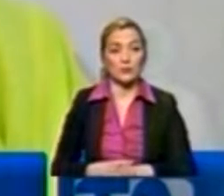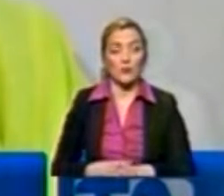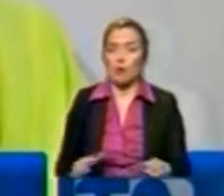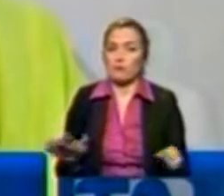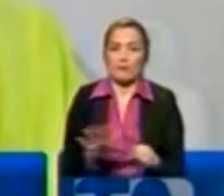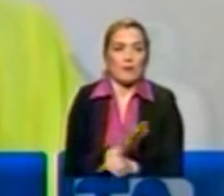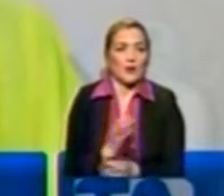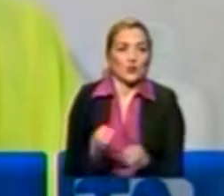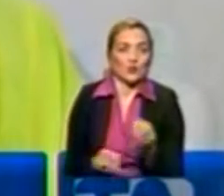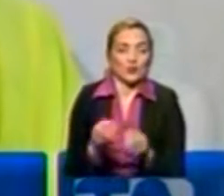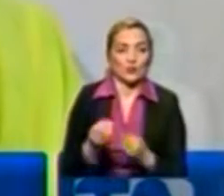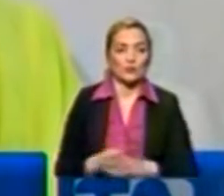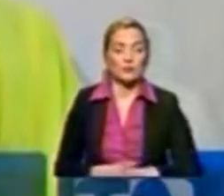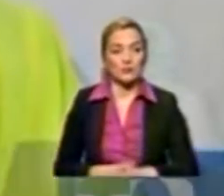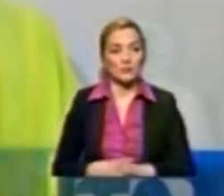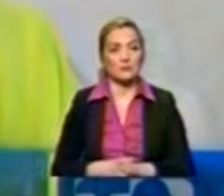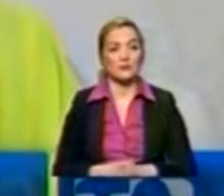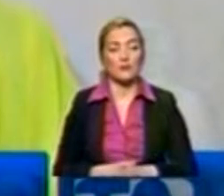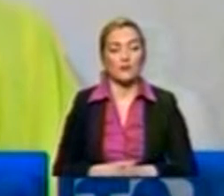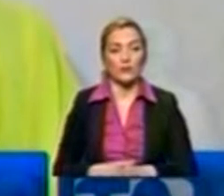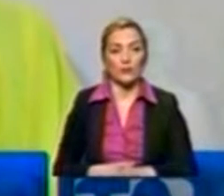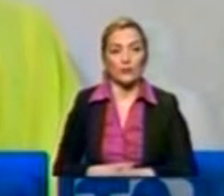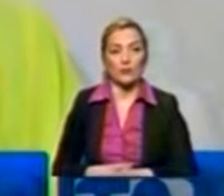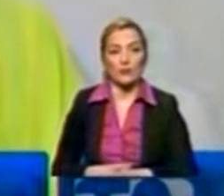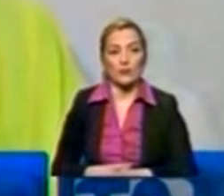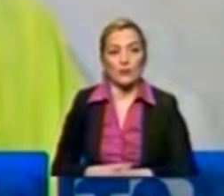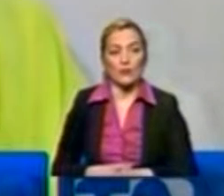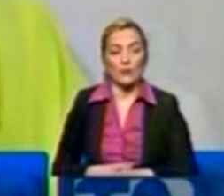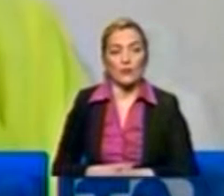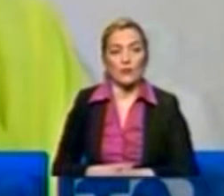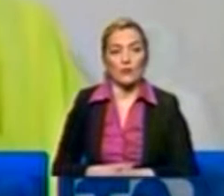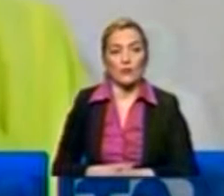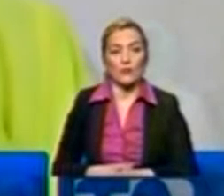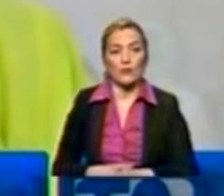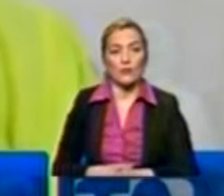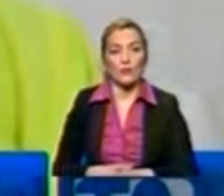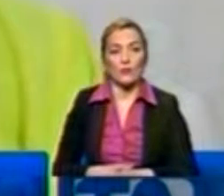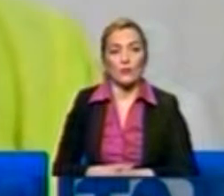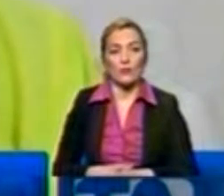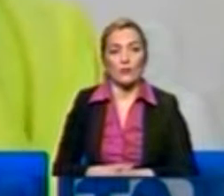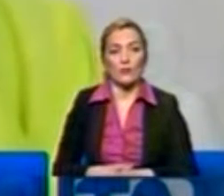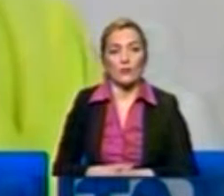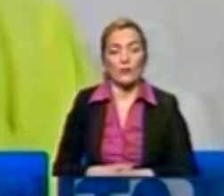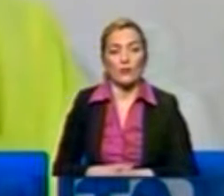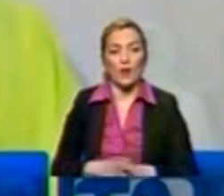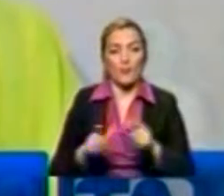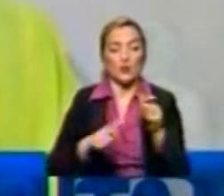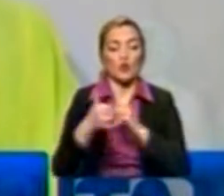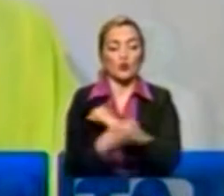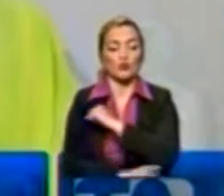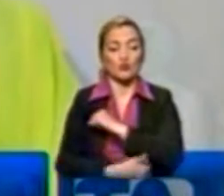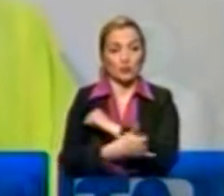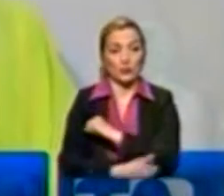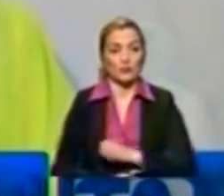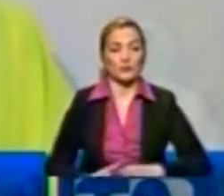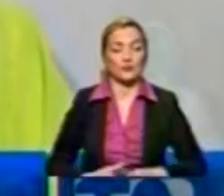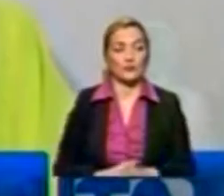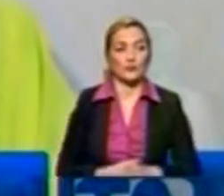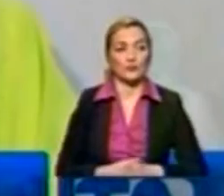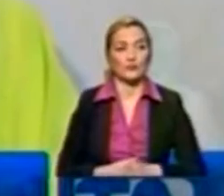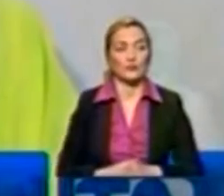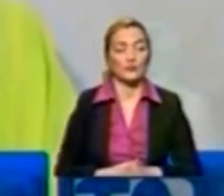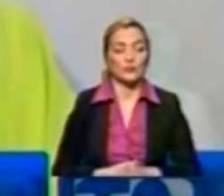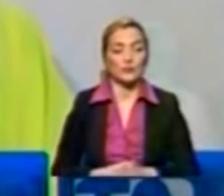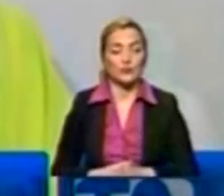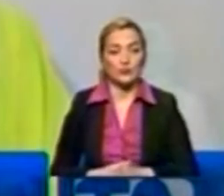totalmente calcinados, hay la posibilidad de que inclusive se traten de personas extranjeras, entonces